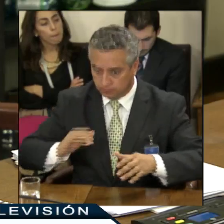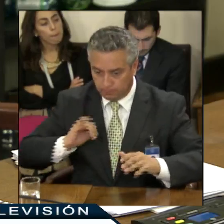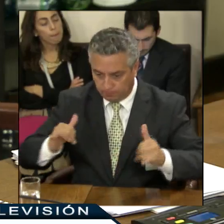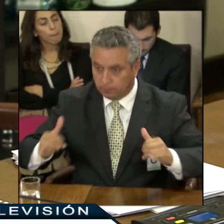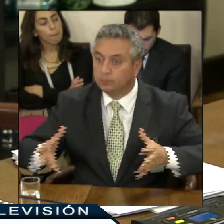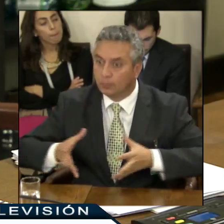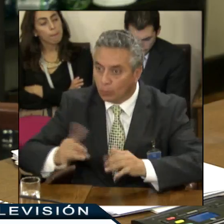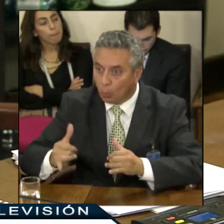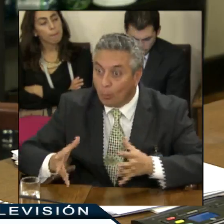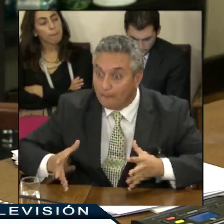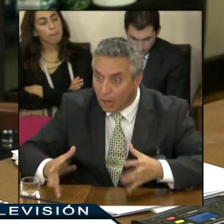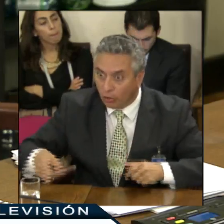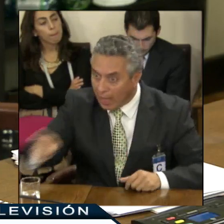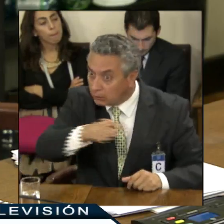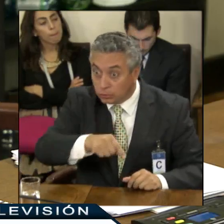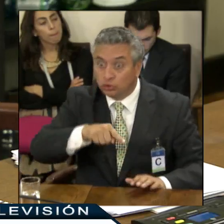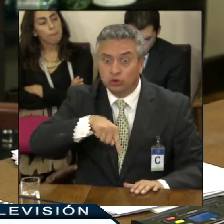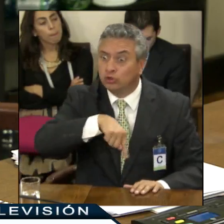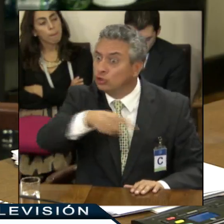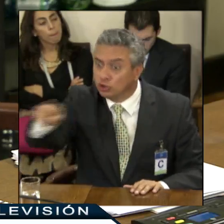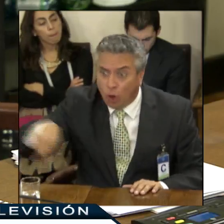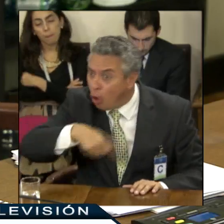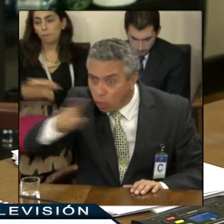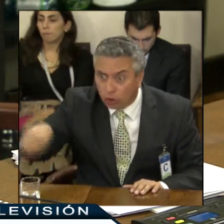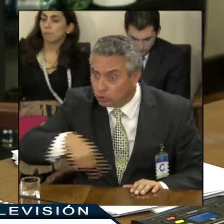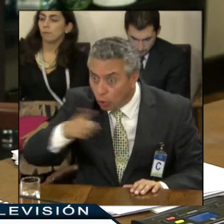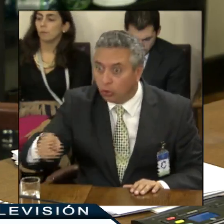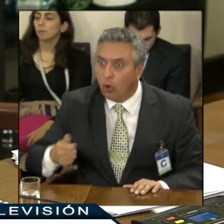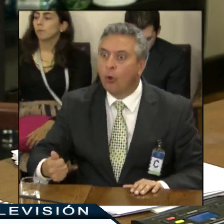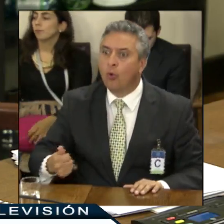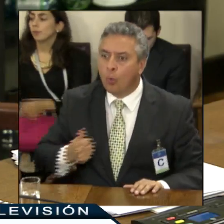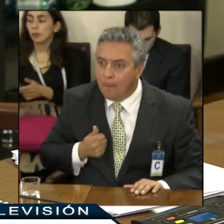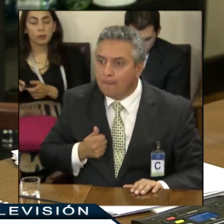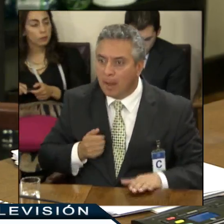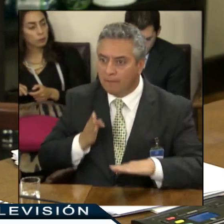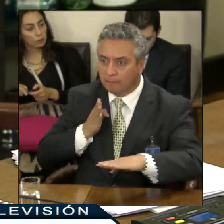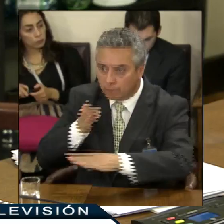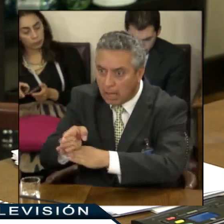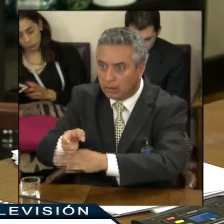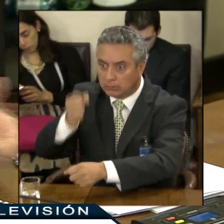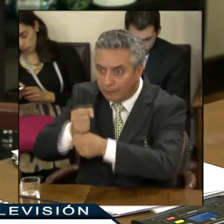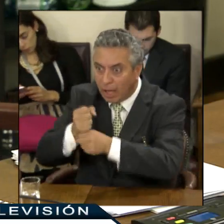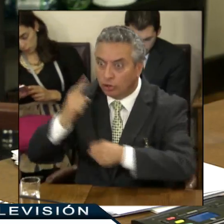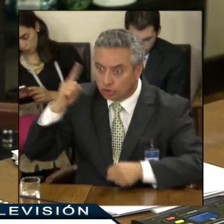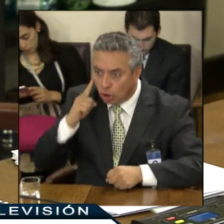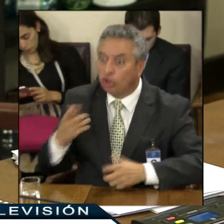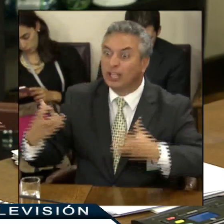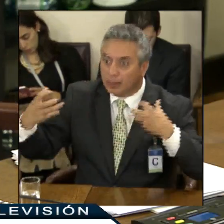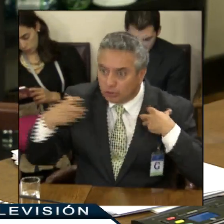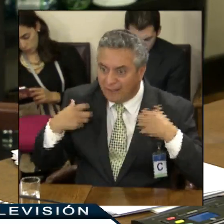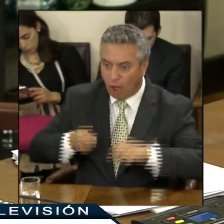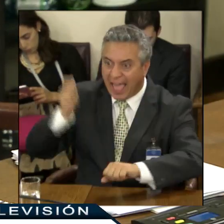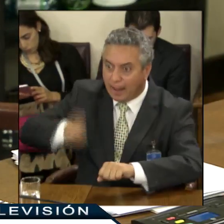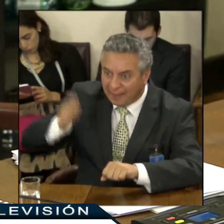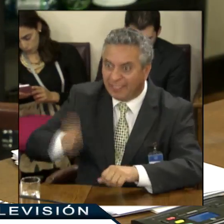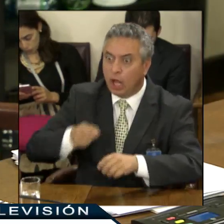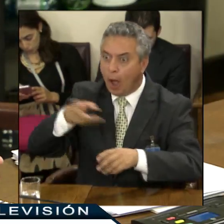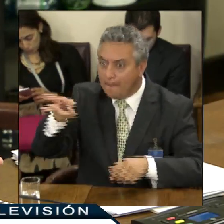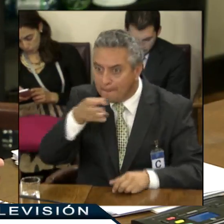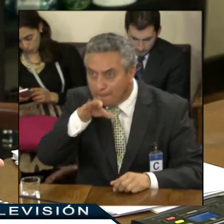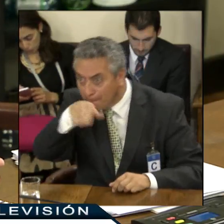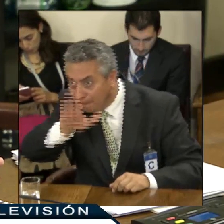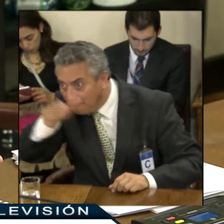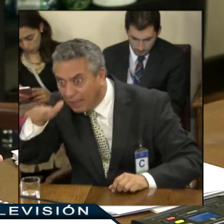pelota pero todos ellos cumplen una función para nuestro país van a la pega son responsables tenemos carpinteros tenemos pintores tenemos